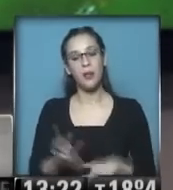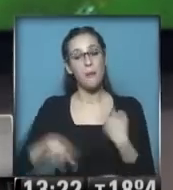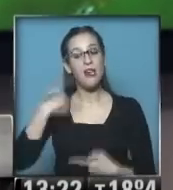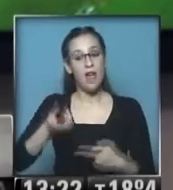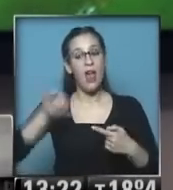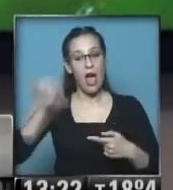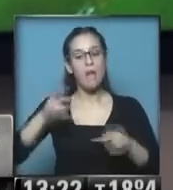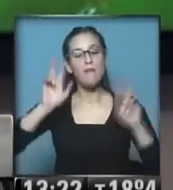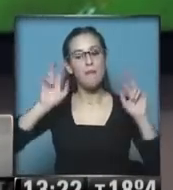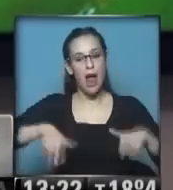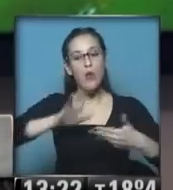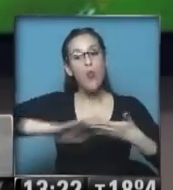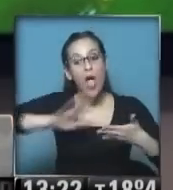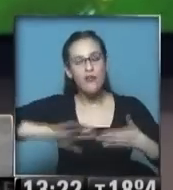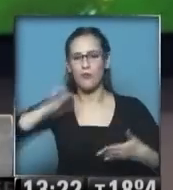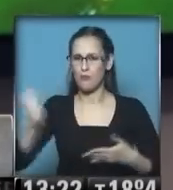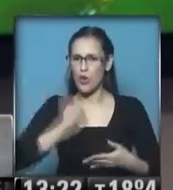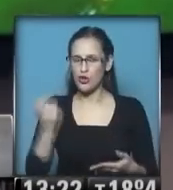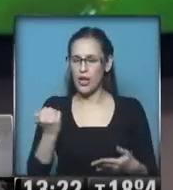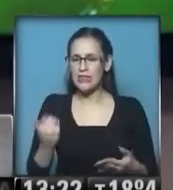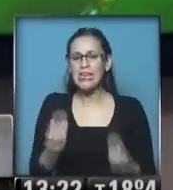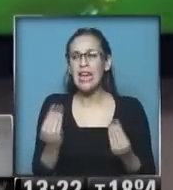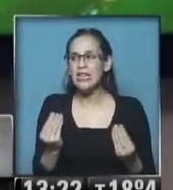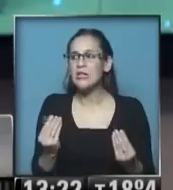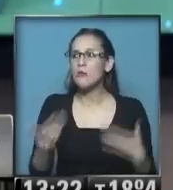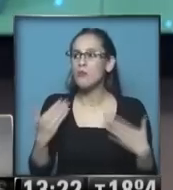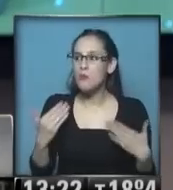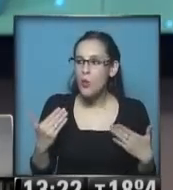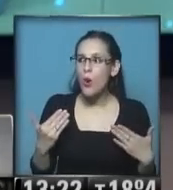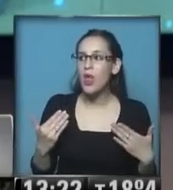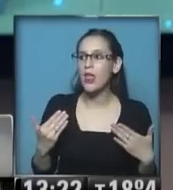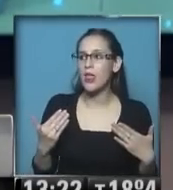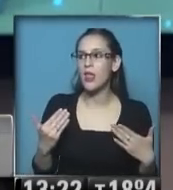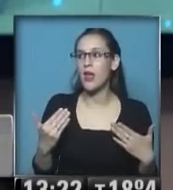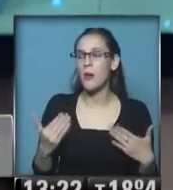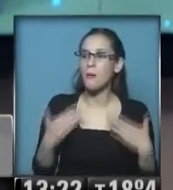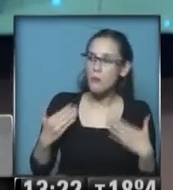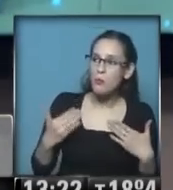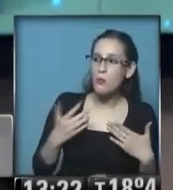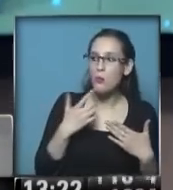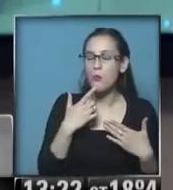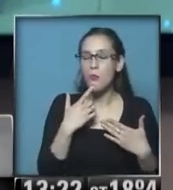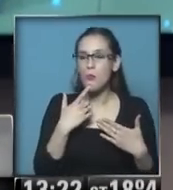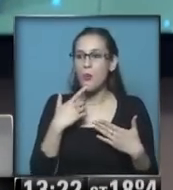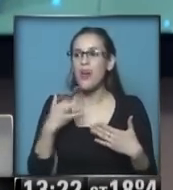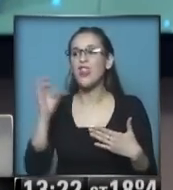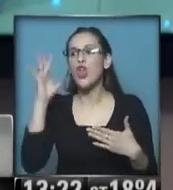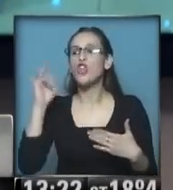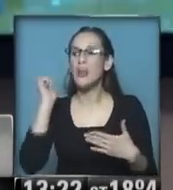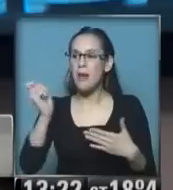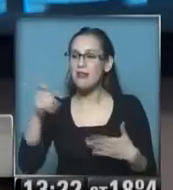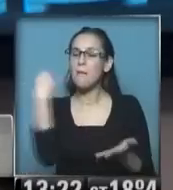un plan que es muy importante que es la posibilidad de acceder a financiamiento sin interés a 12 meses